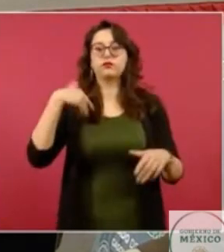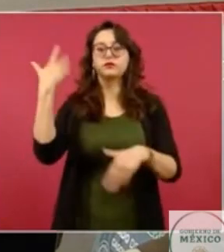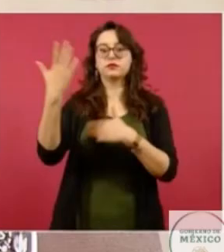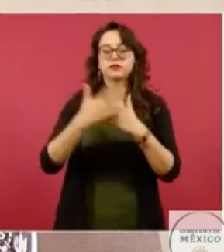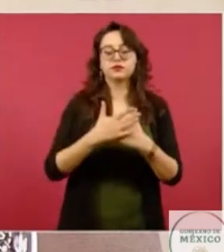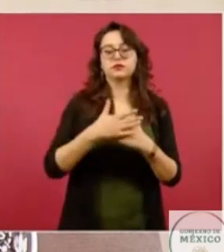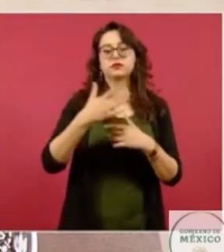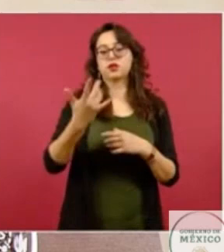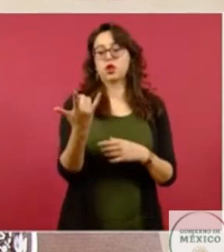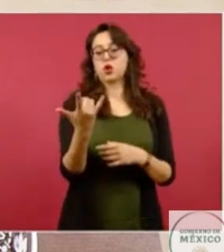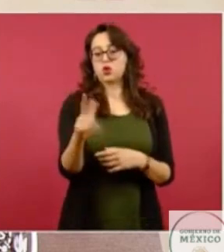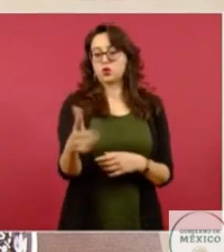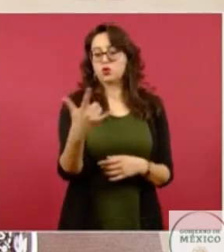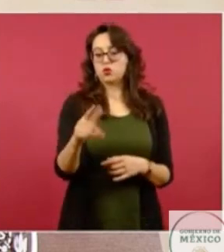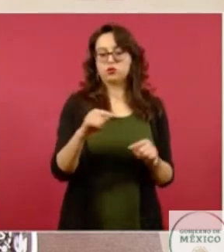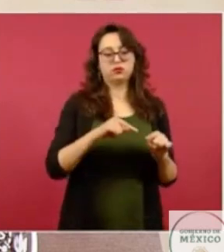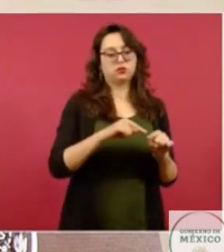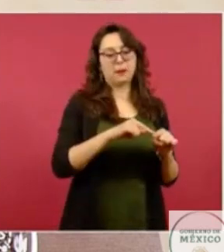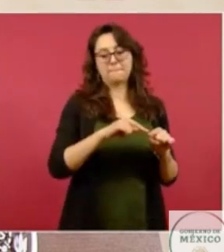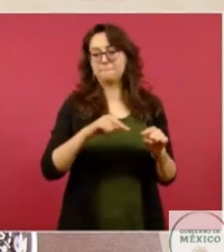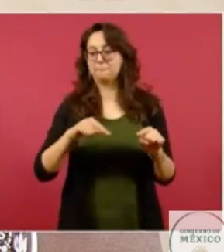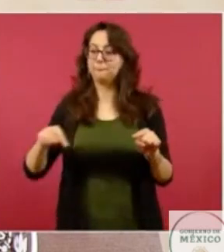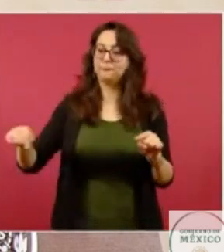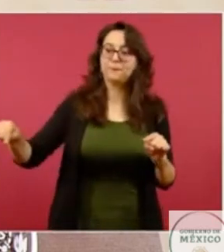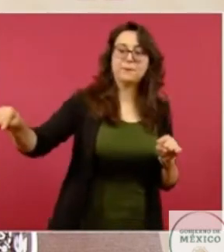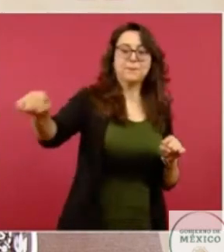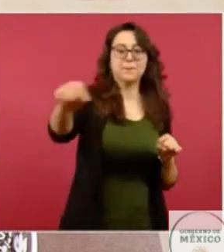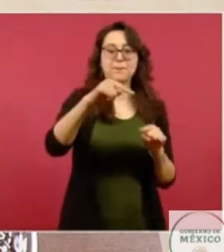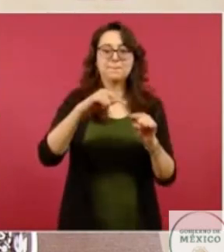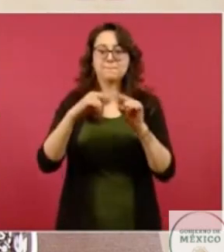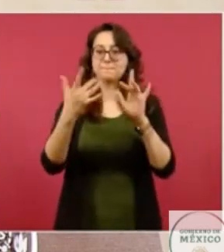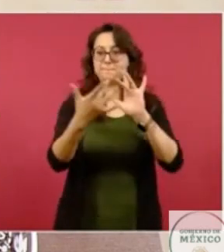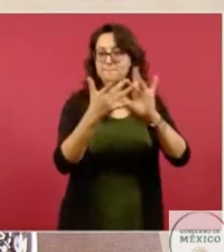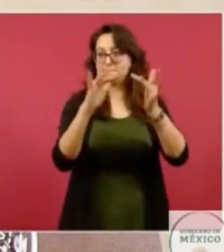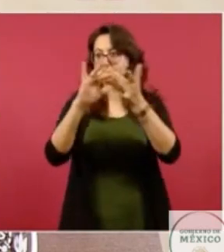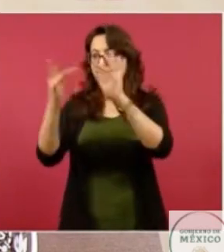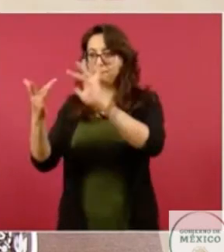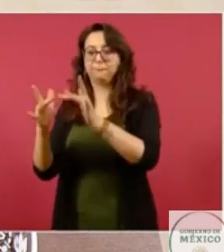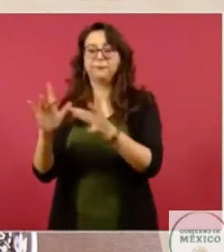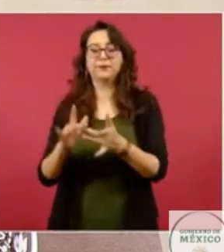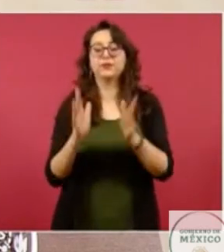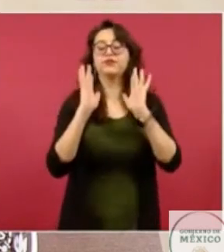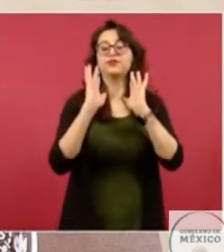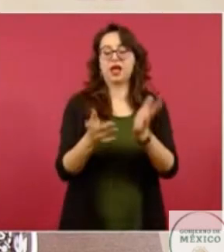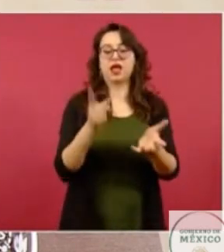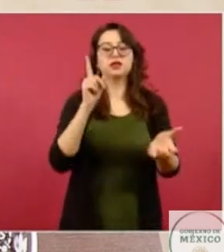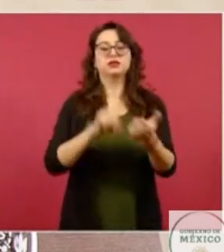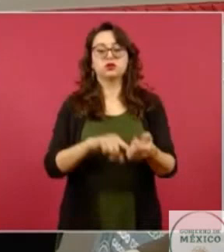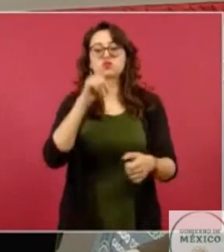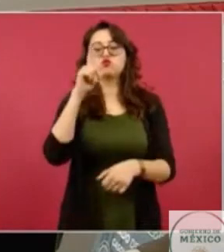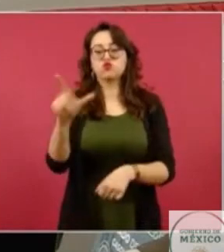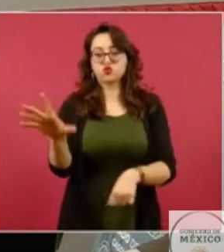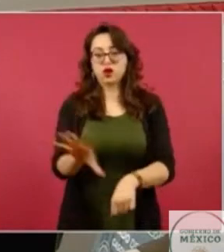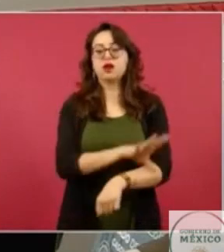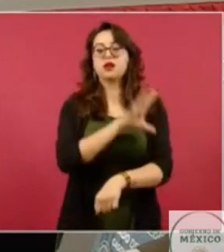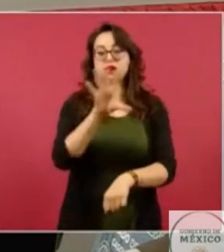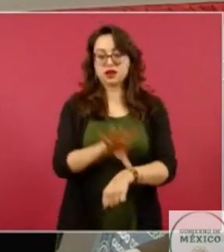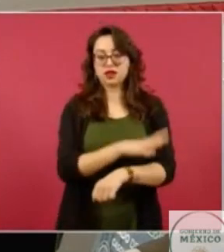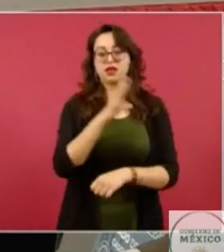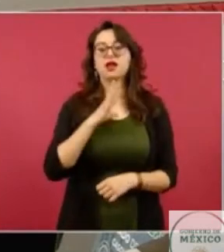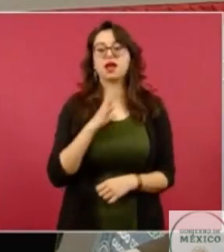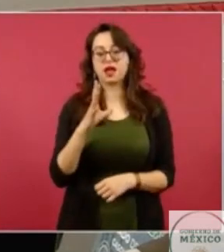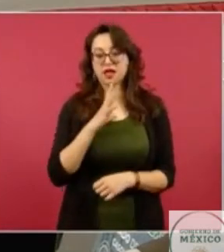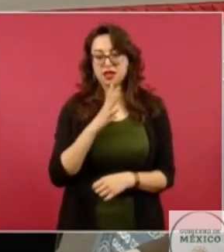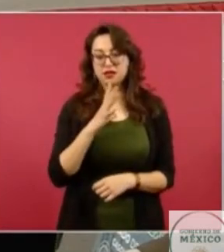las subestaciones de Tulum e Insurgentes, que ya están energizadas. Y ahí están ya